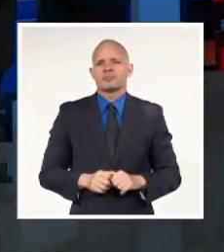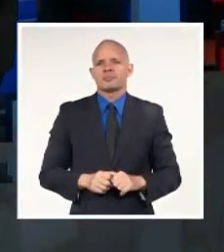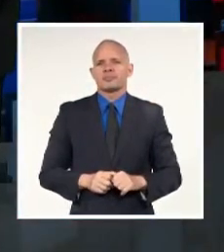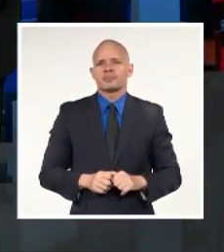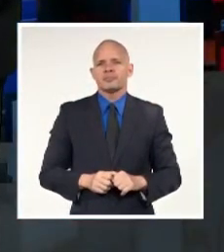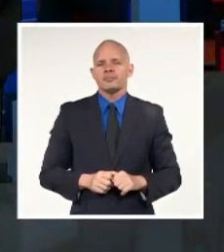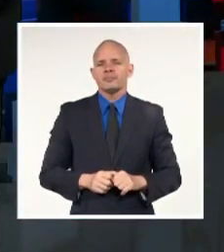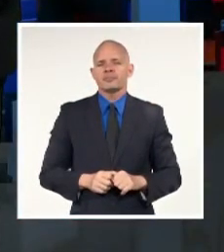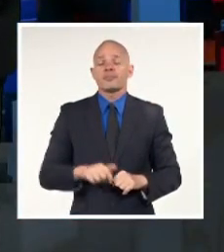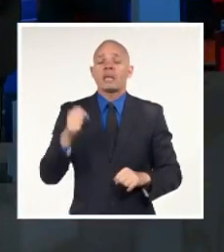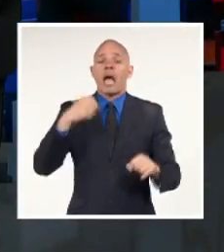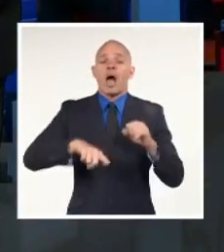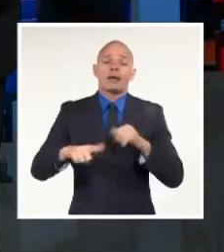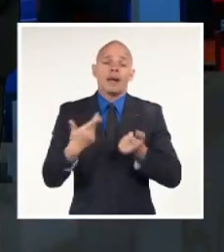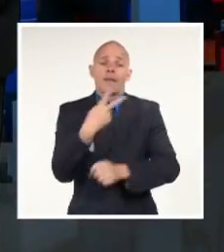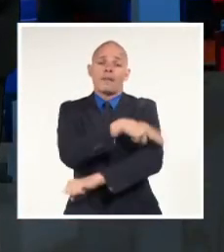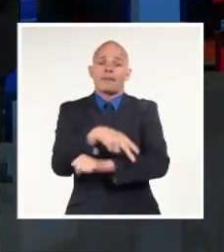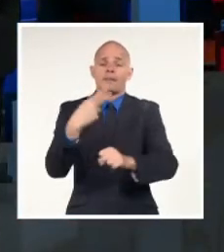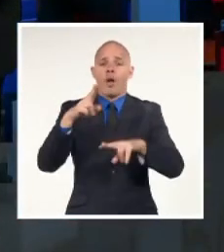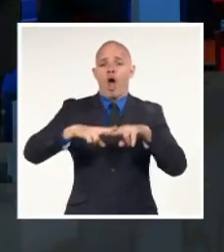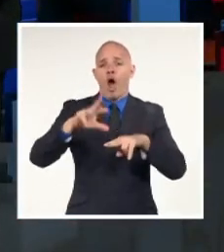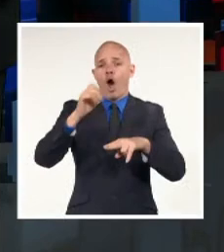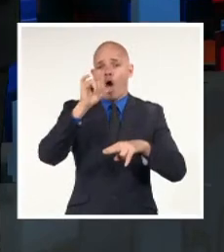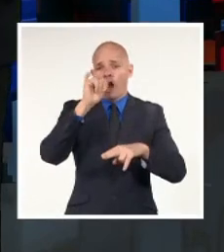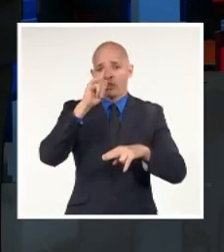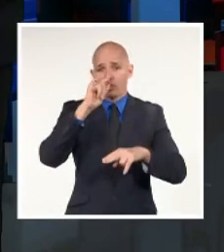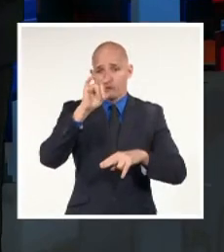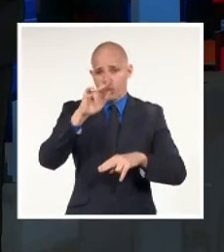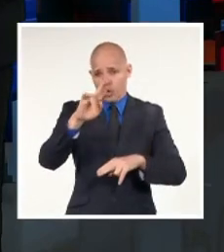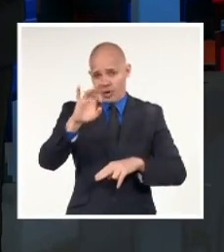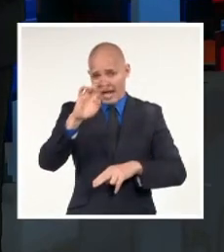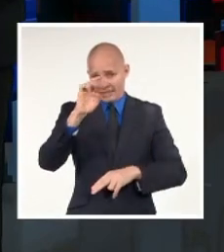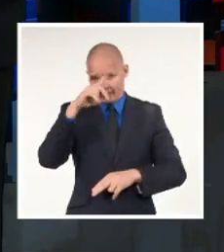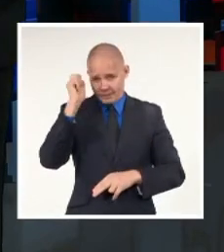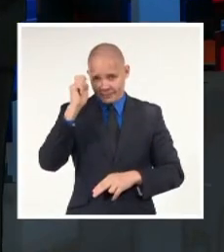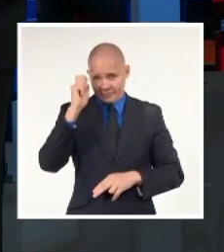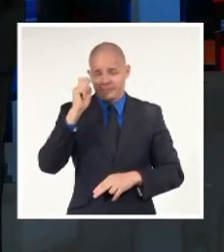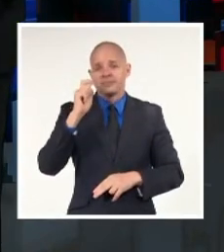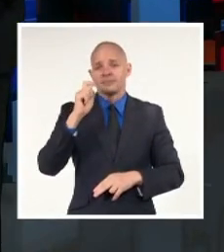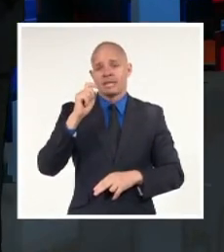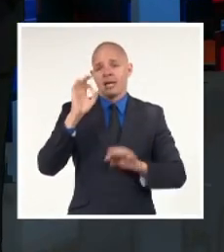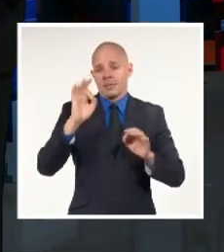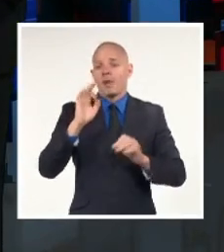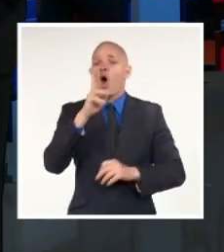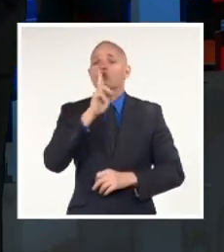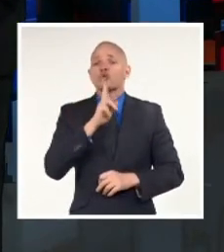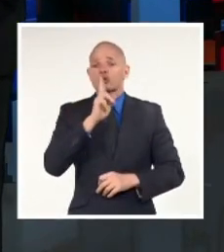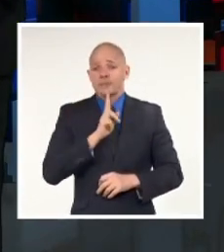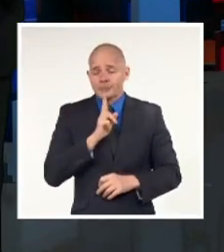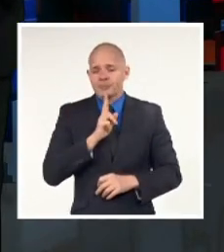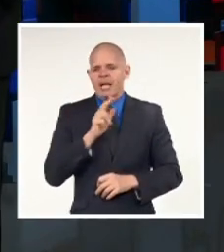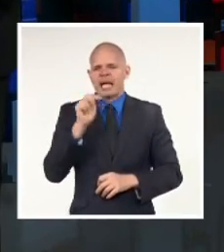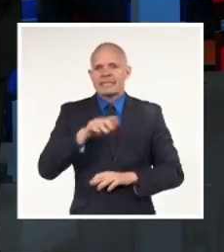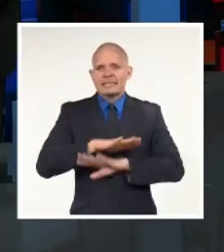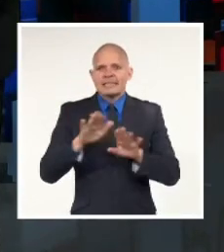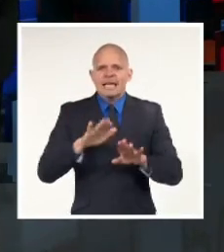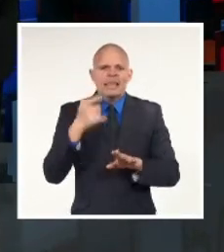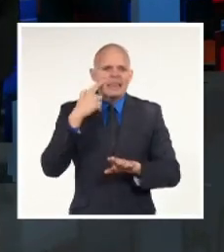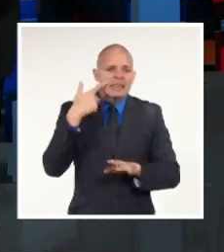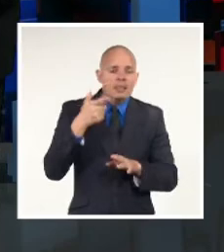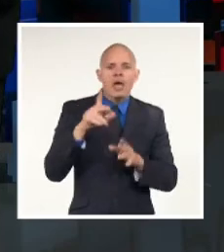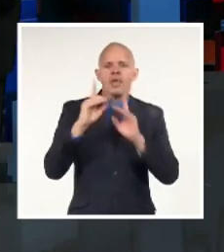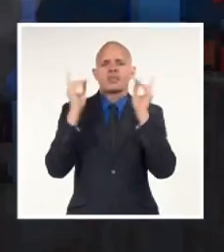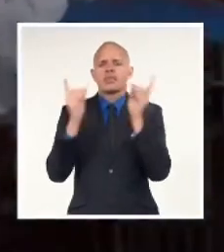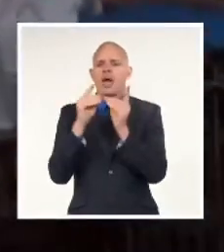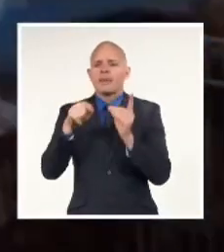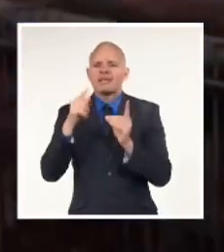Pasamos a Honduras. El Servicio de Sanidad e Inocuidad Agroalimentaria activó hoy el Plan de Emergencia Nacional ante la presencia de un brote de influenza